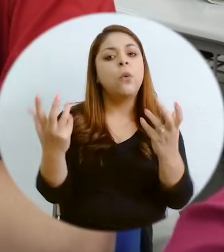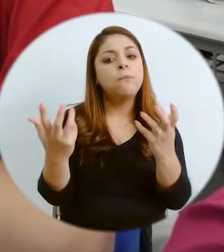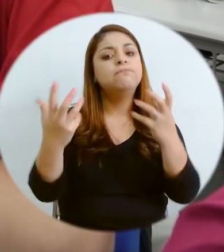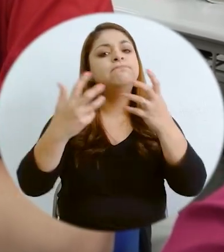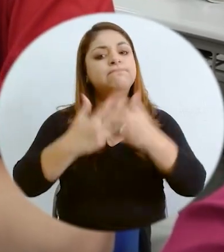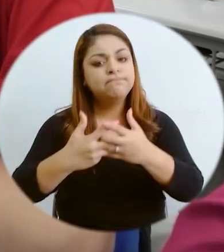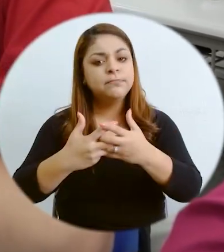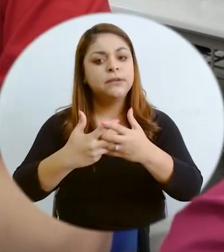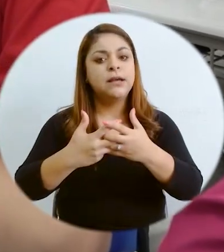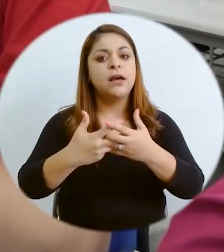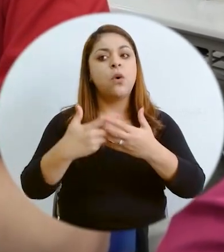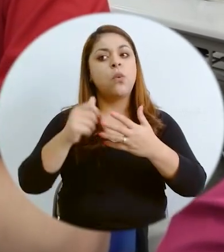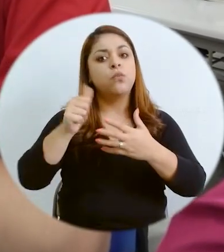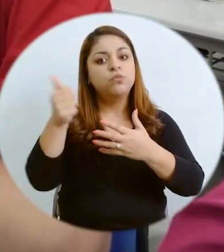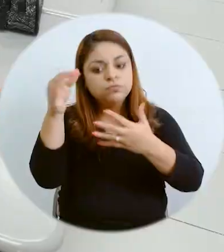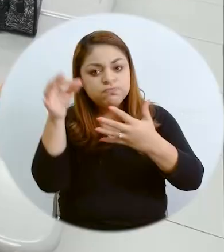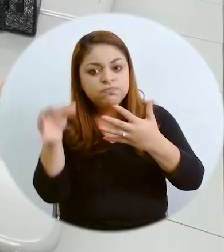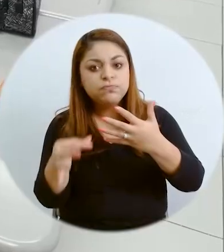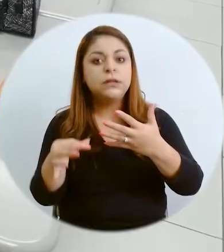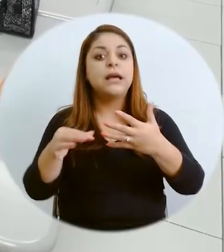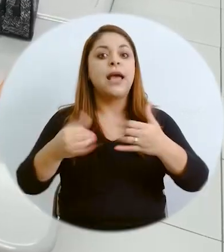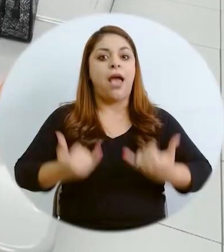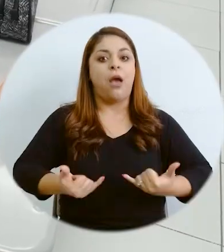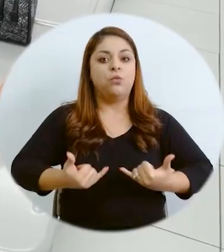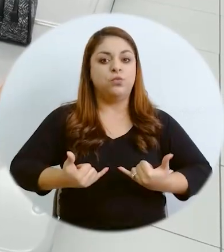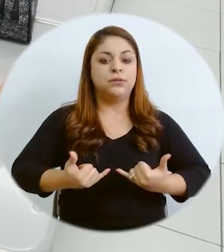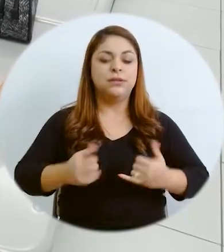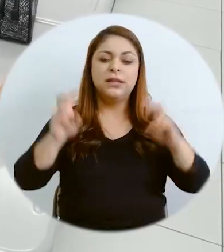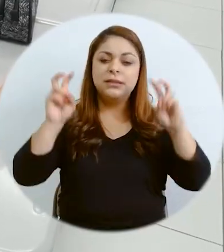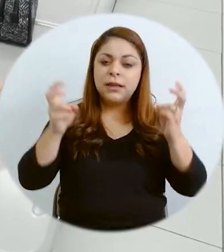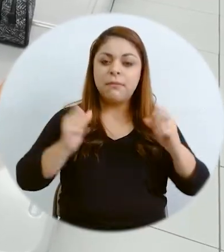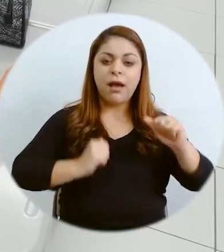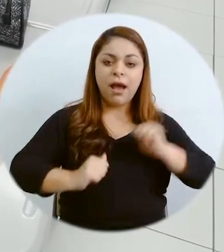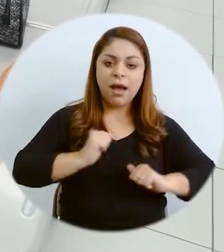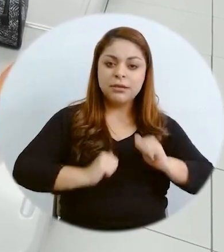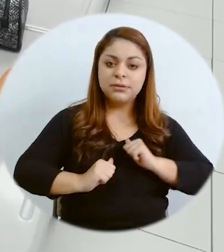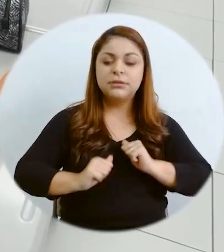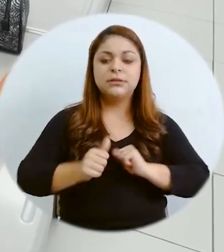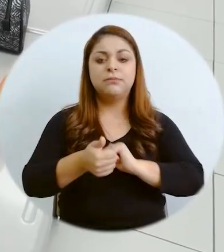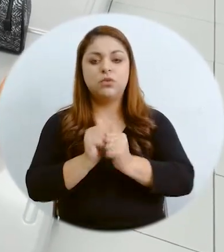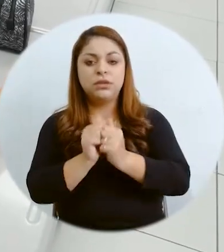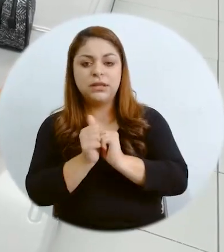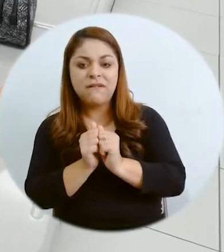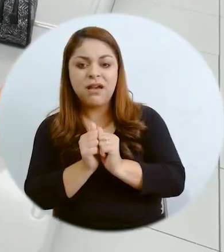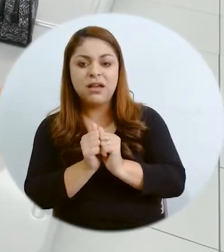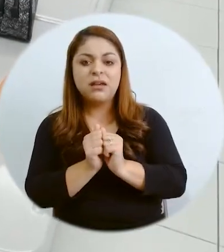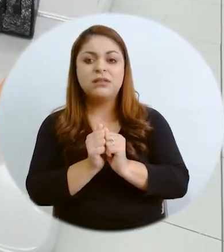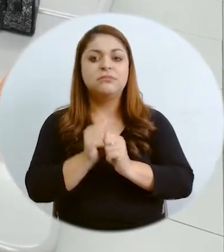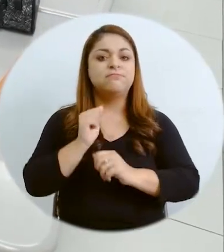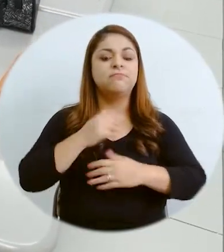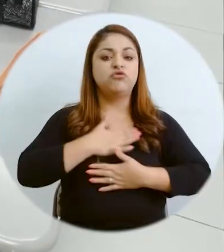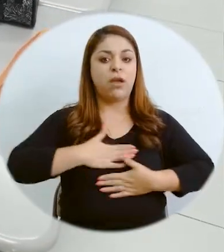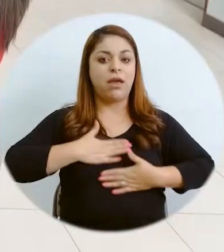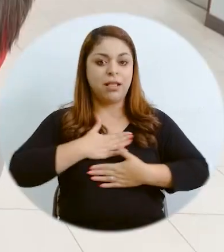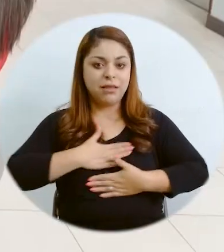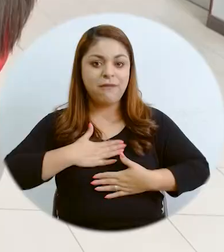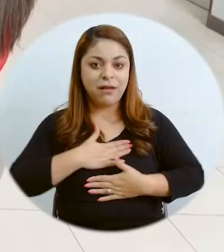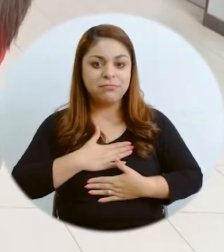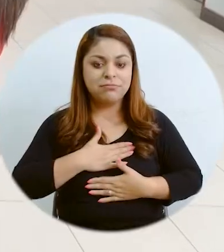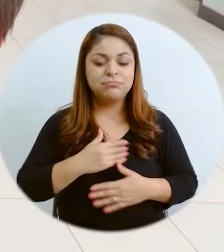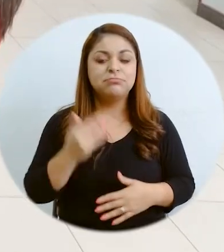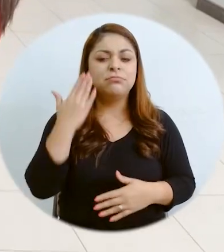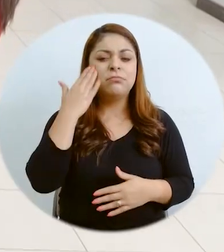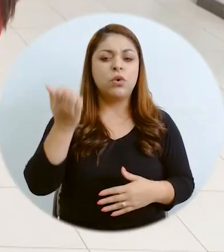con las áreas de formación alternativas en el mundo de las artes, en la parte deportiva, en la